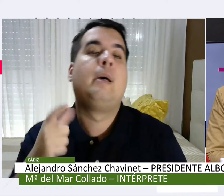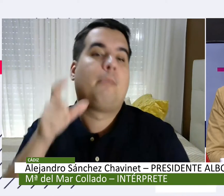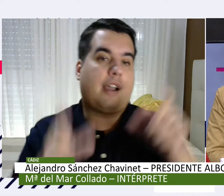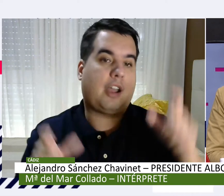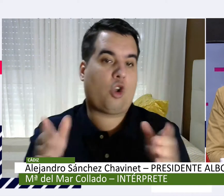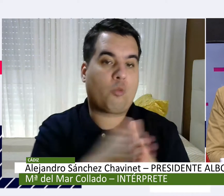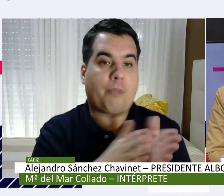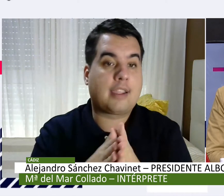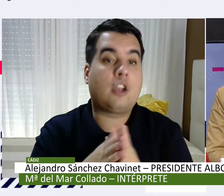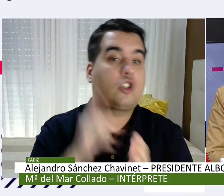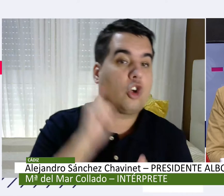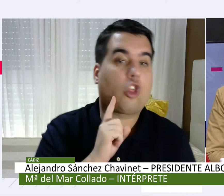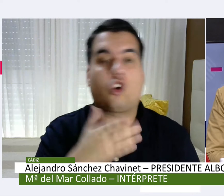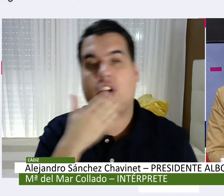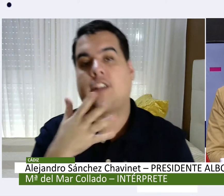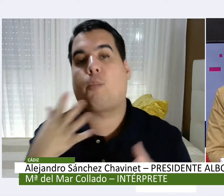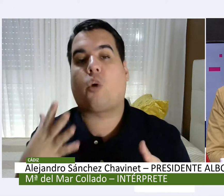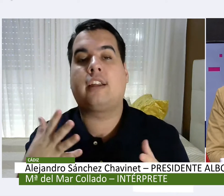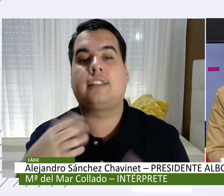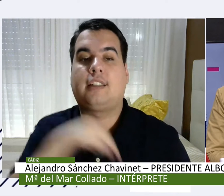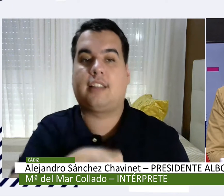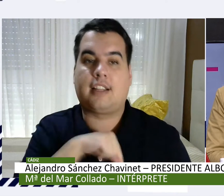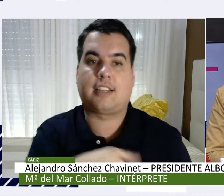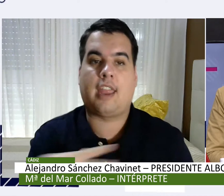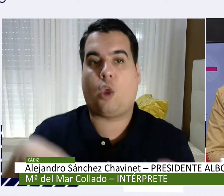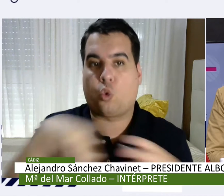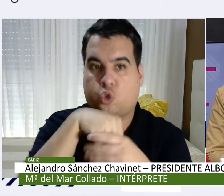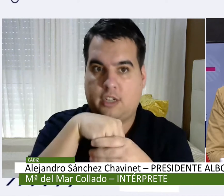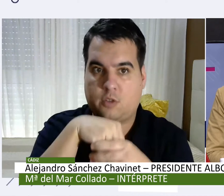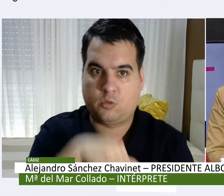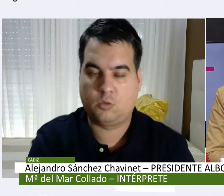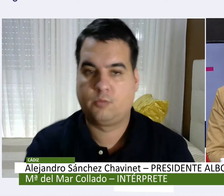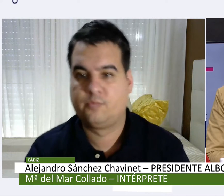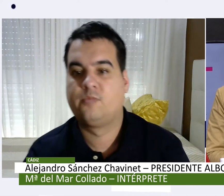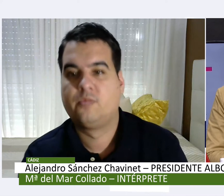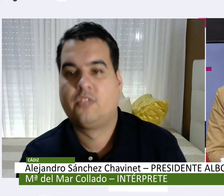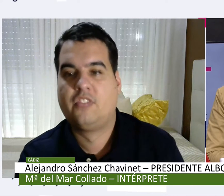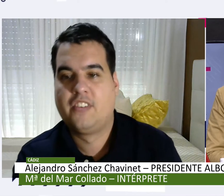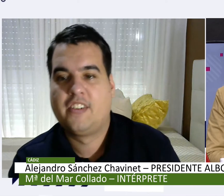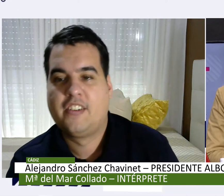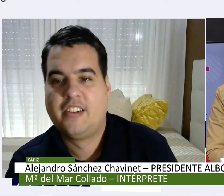oyentes, para que los compañeros sordos oyentes puedan sentirse inclusivos.